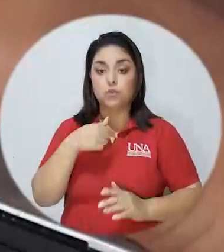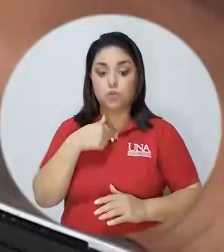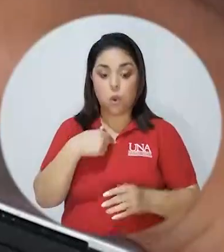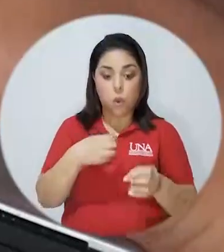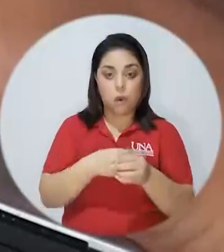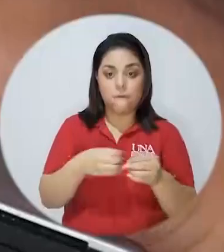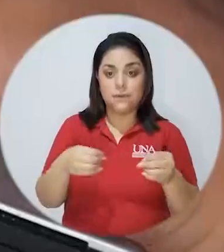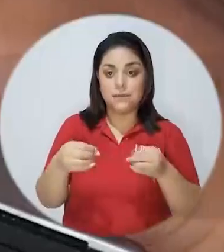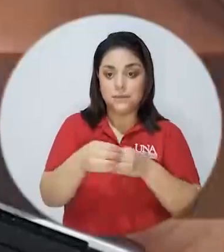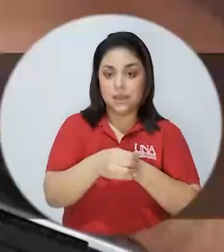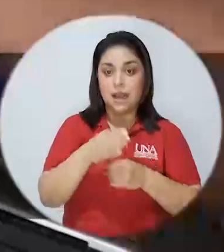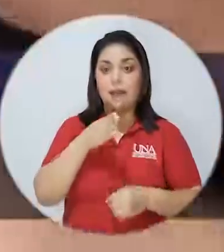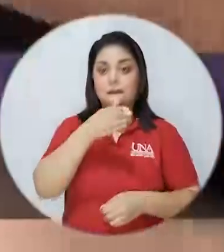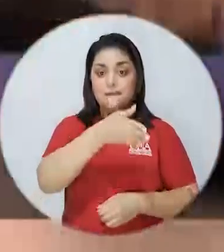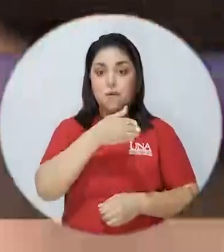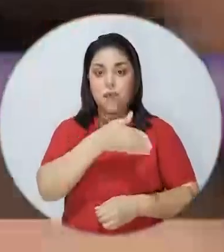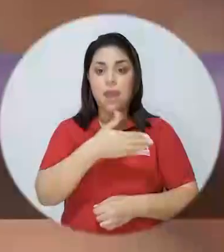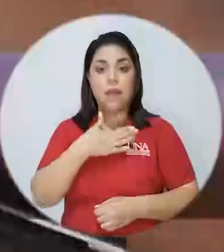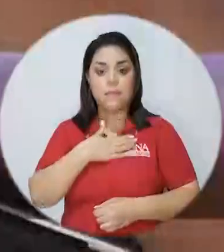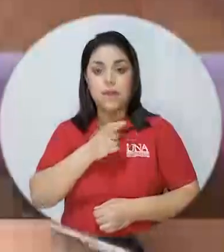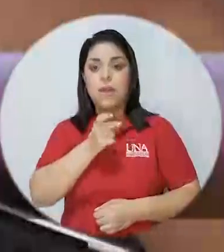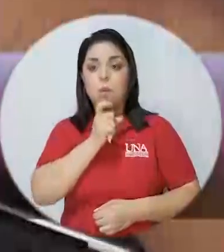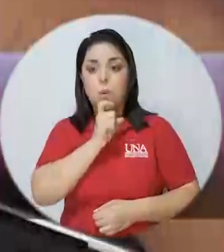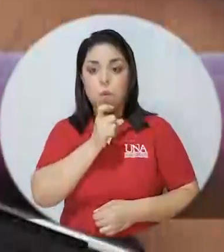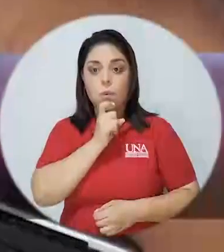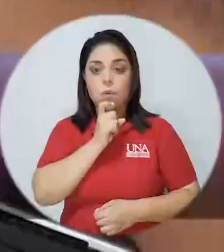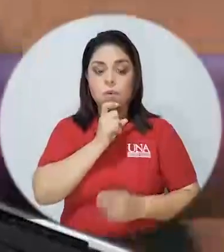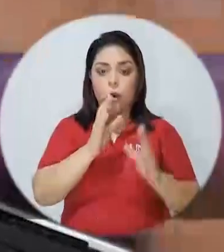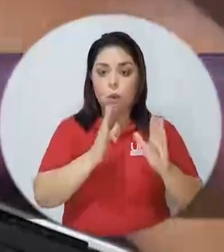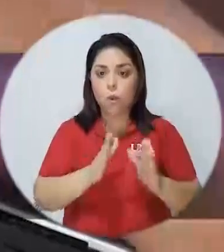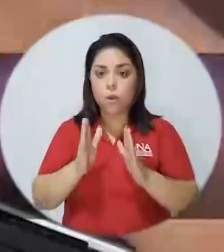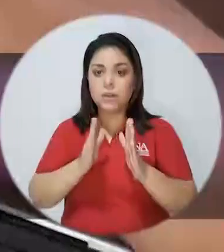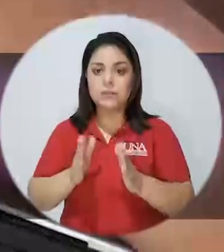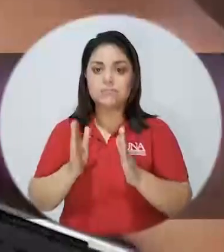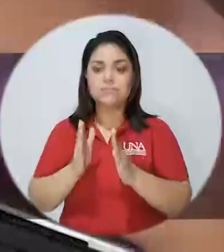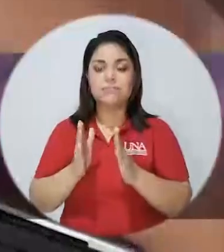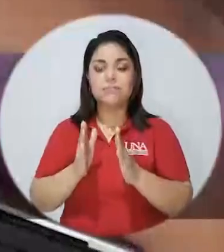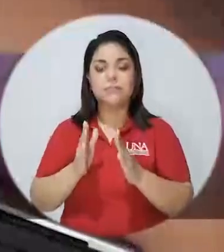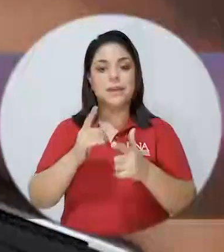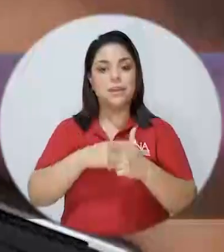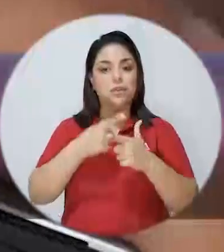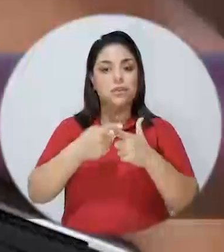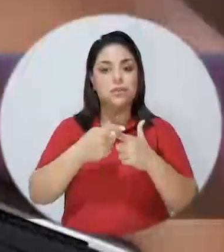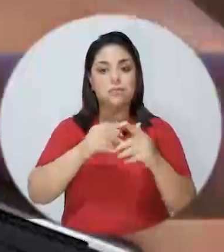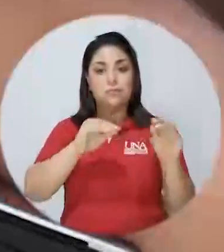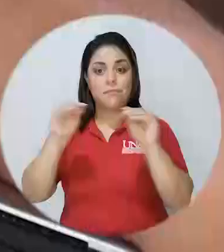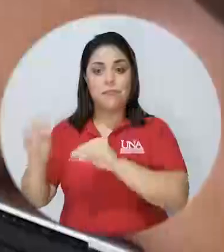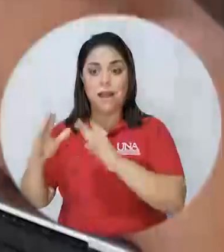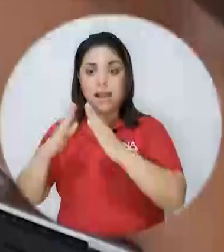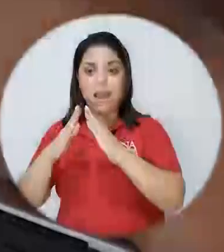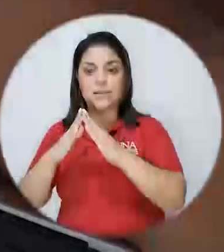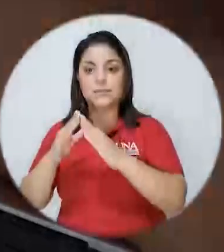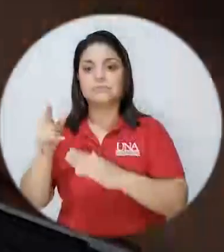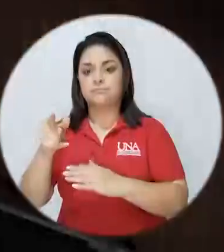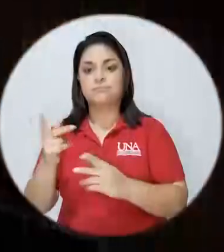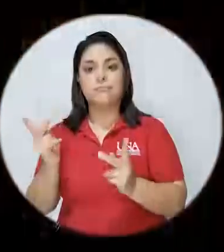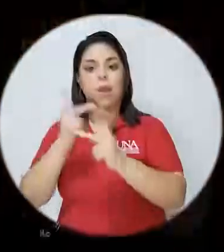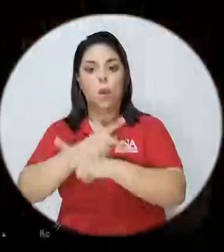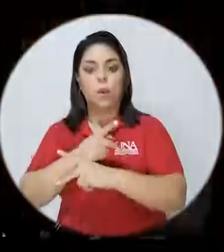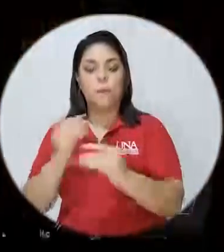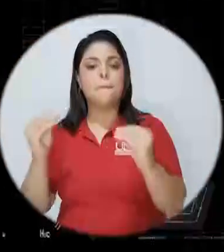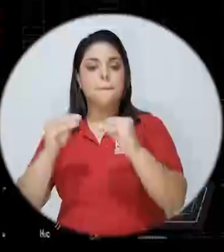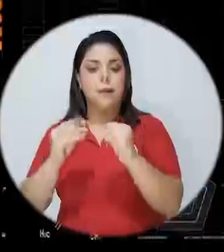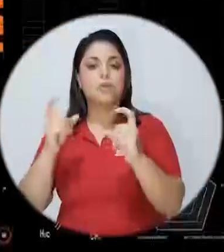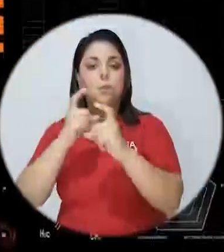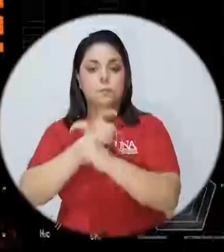mi oficina, en mi presencialidad, tener ordenado qué voy a hacer, pues en el teletrabajo me va a costar un poco más. Por